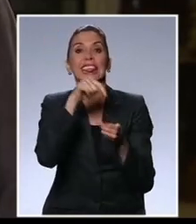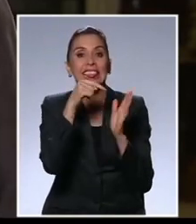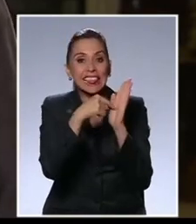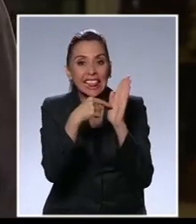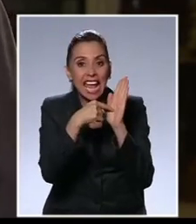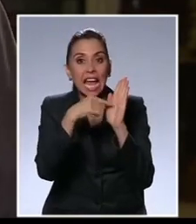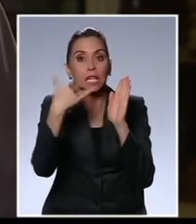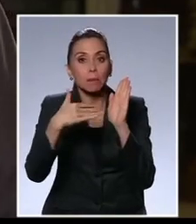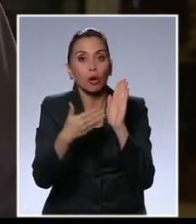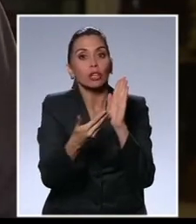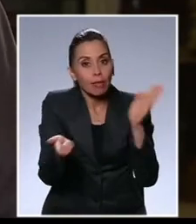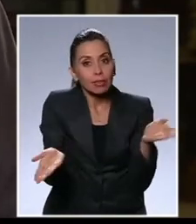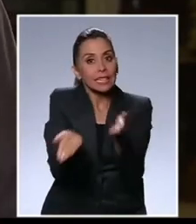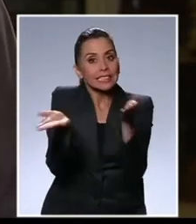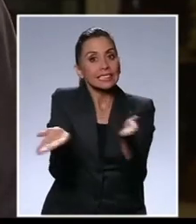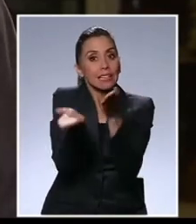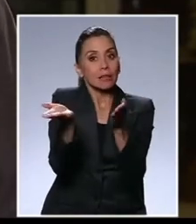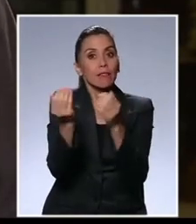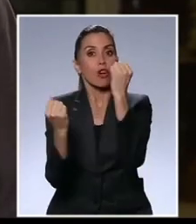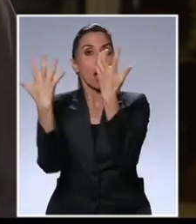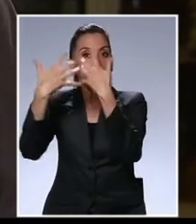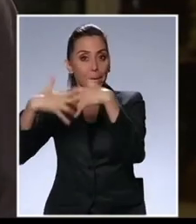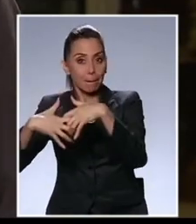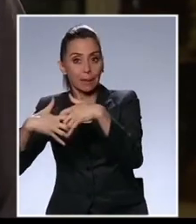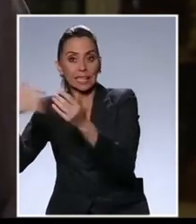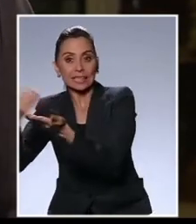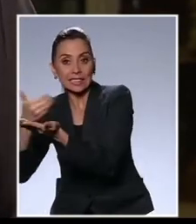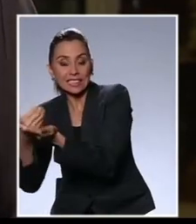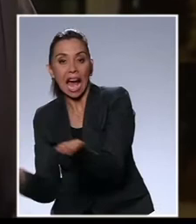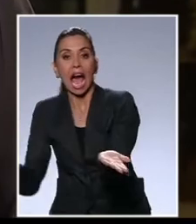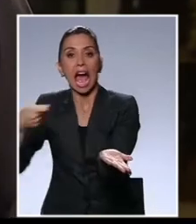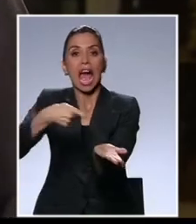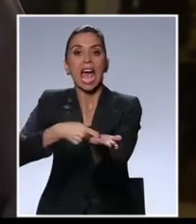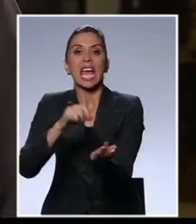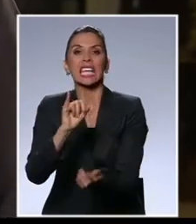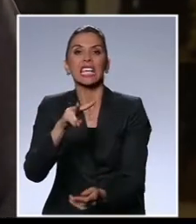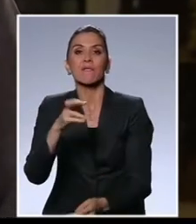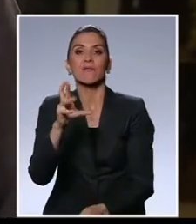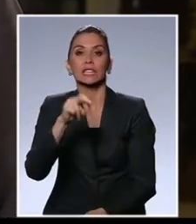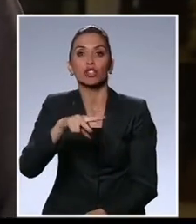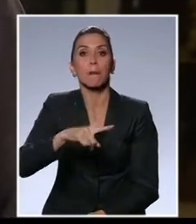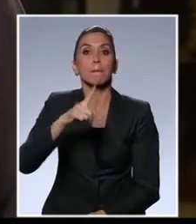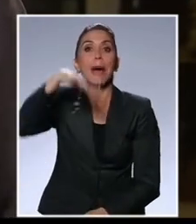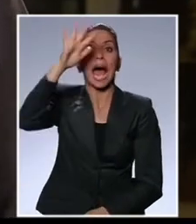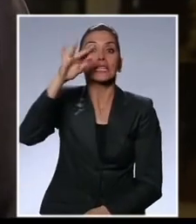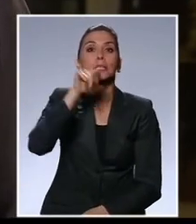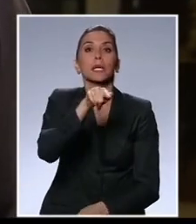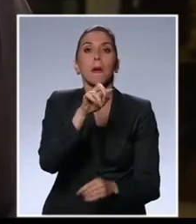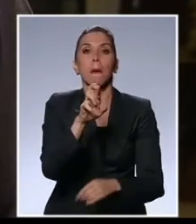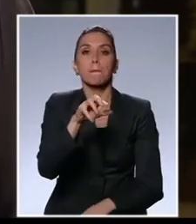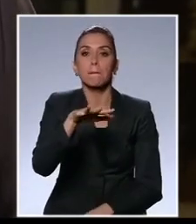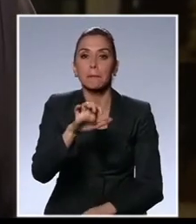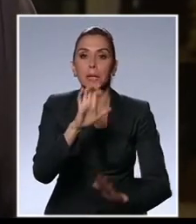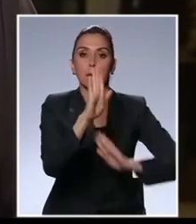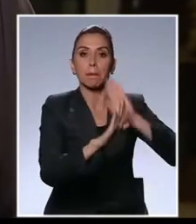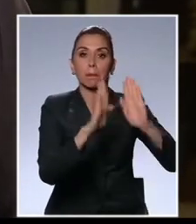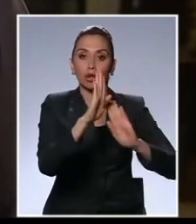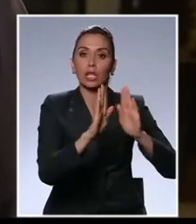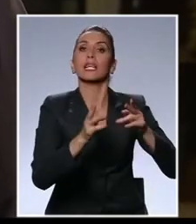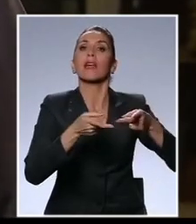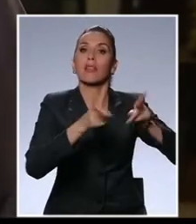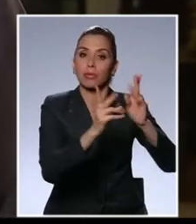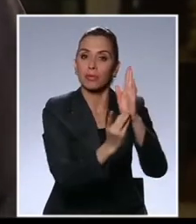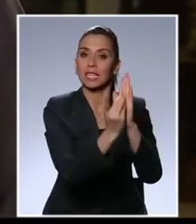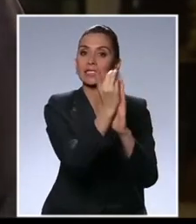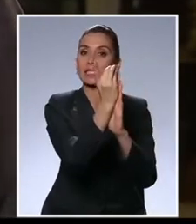importantes incentivos para que las empresas inviertan sobre todo para las pymes protegiendo su desarrollo y apoyando